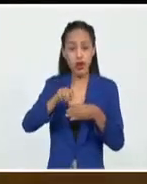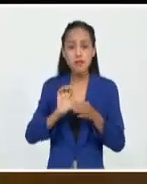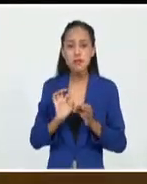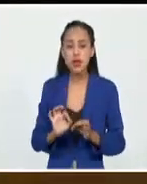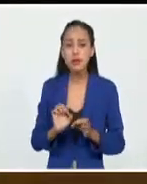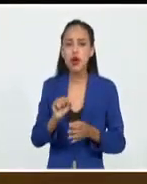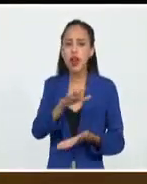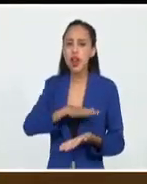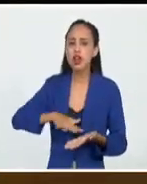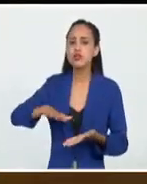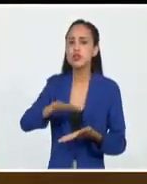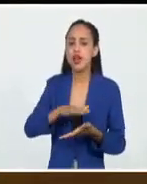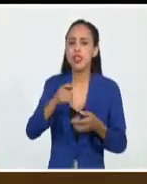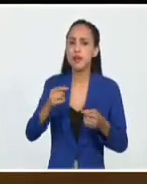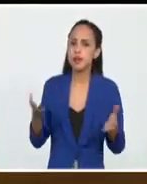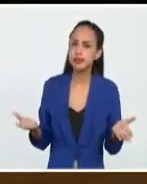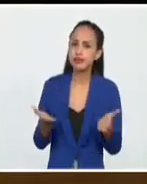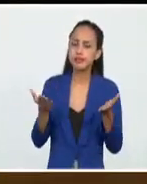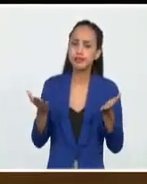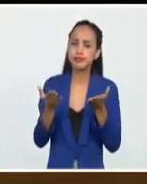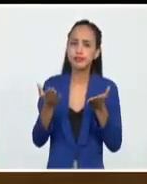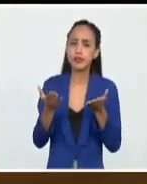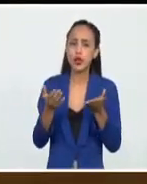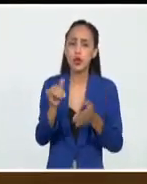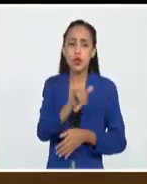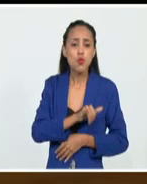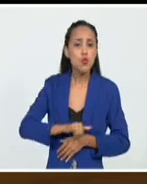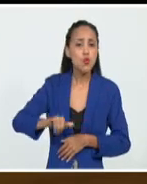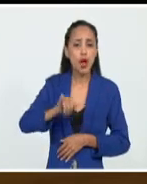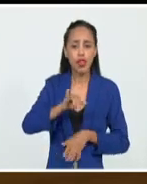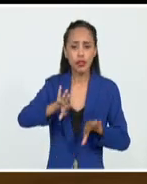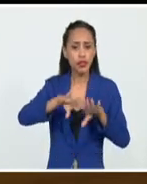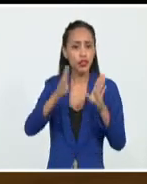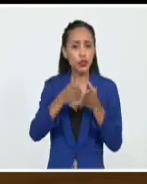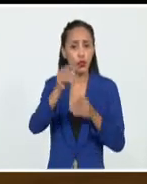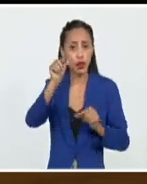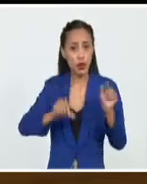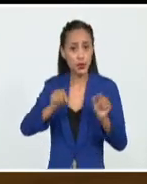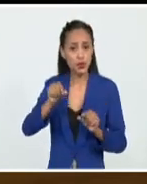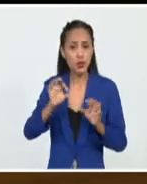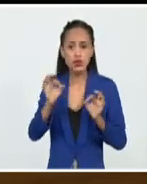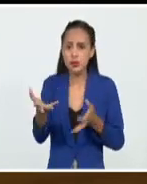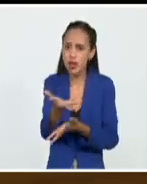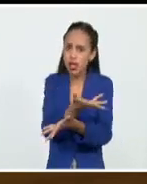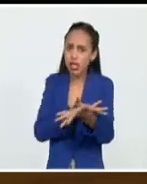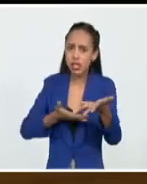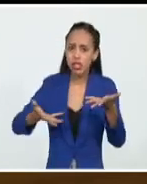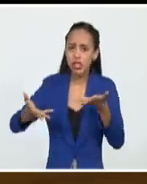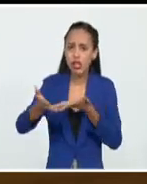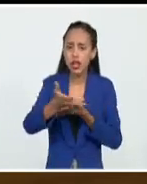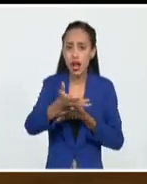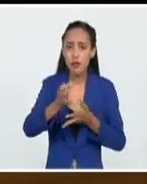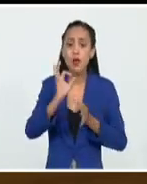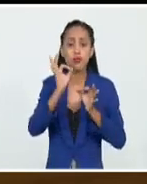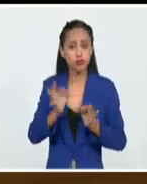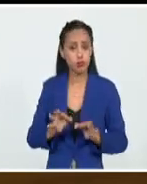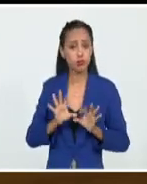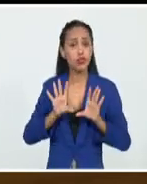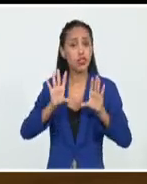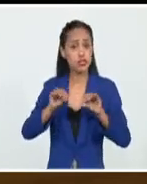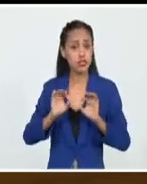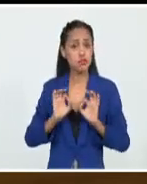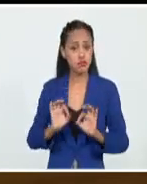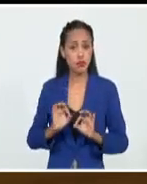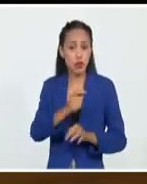en general la más amplia democracia y un permanente intercambio sincero y profundo de